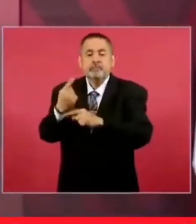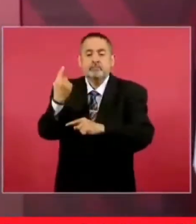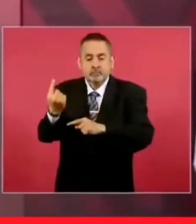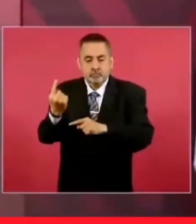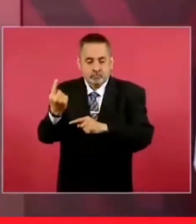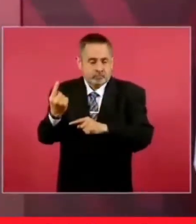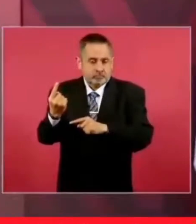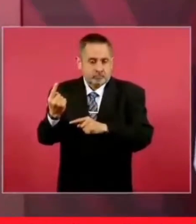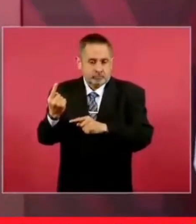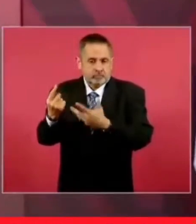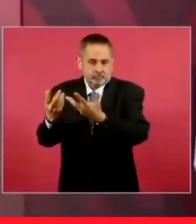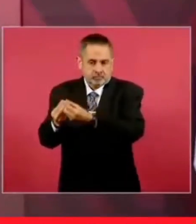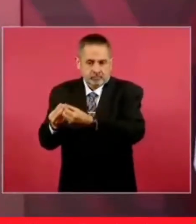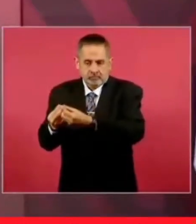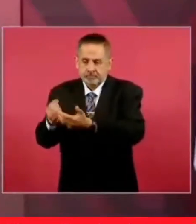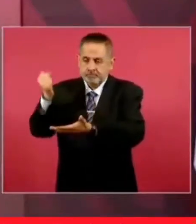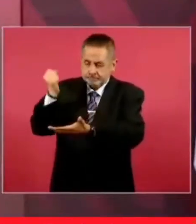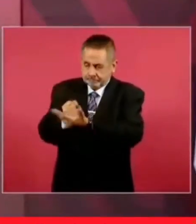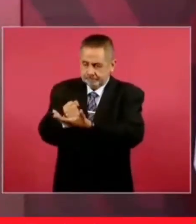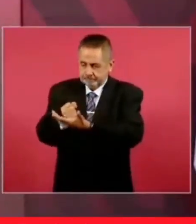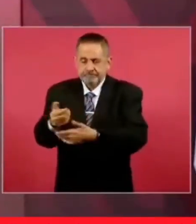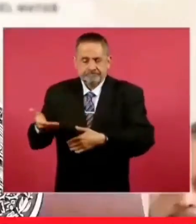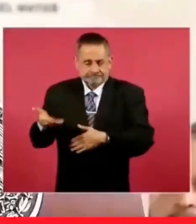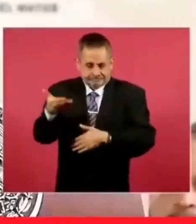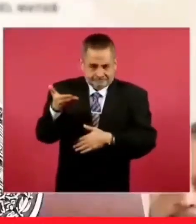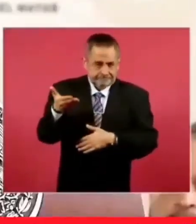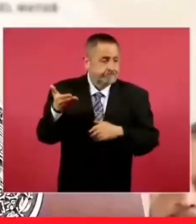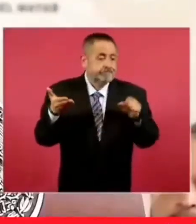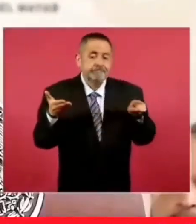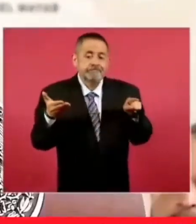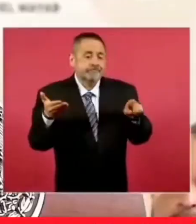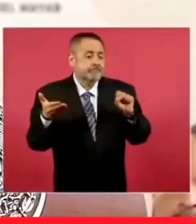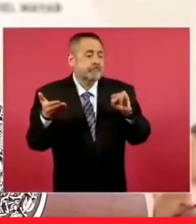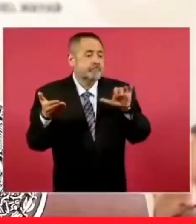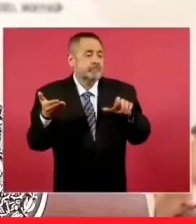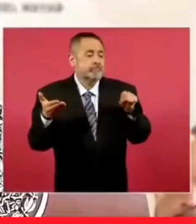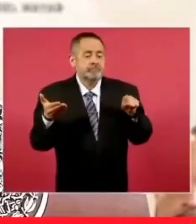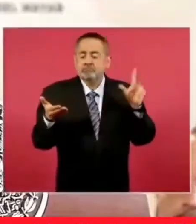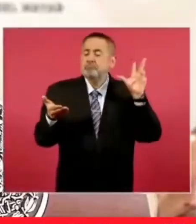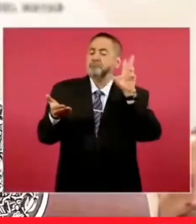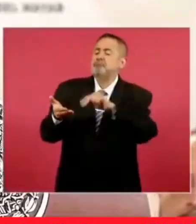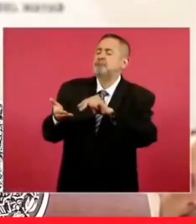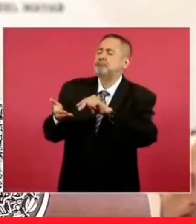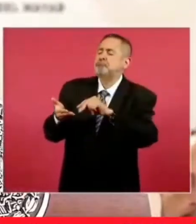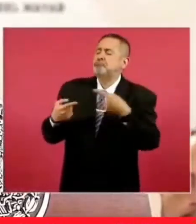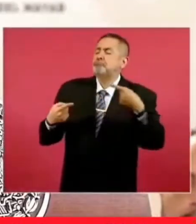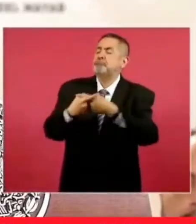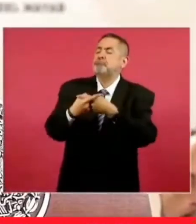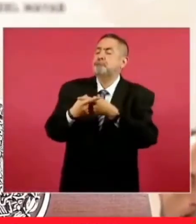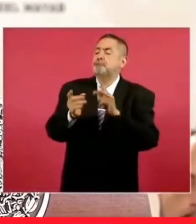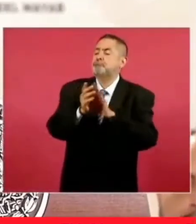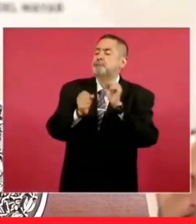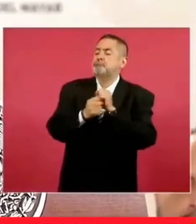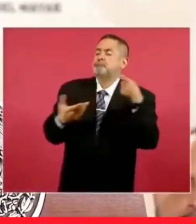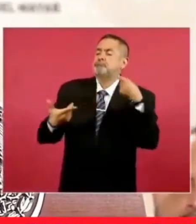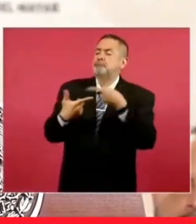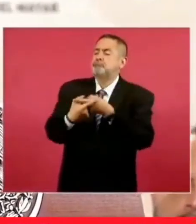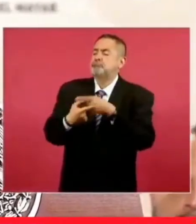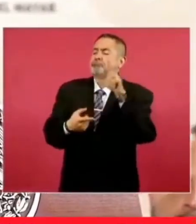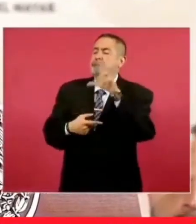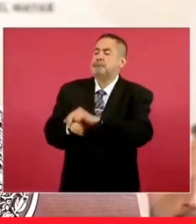la Corte pueden pararla y declararla, la reforma a la ley,